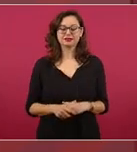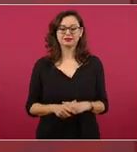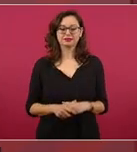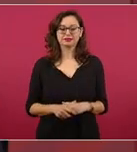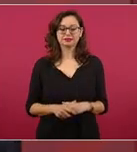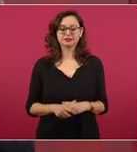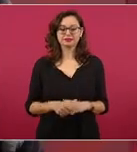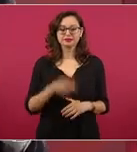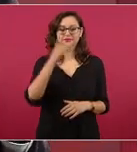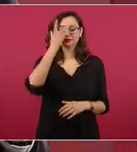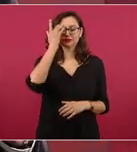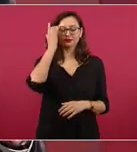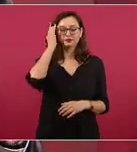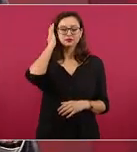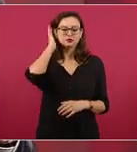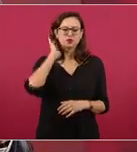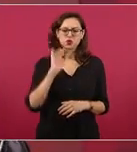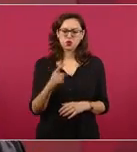Pero con este ejemplo